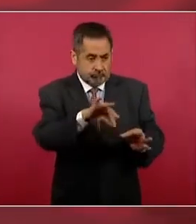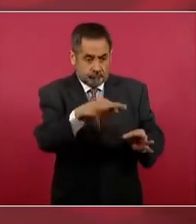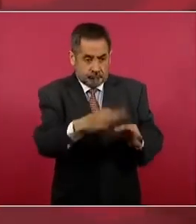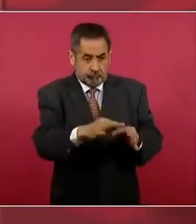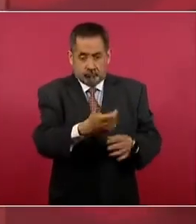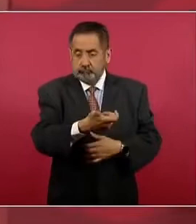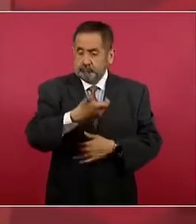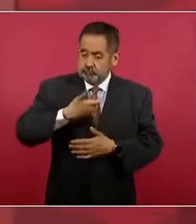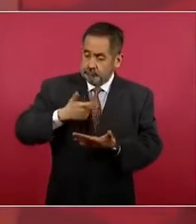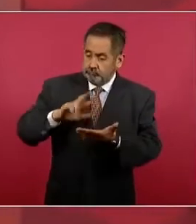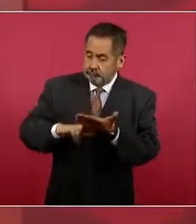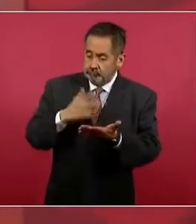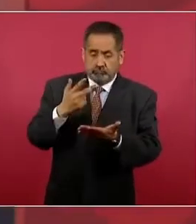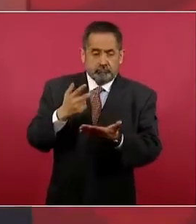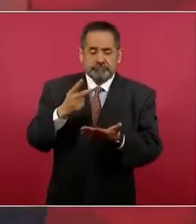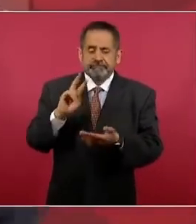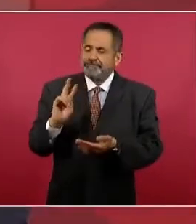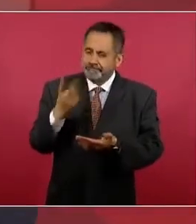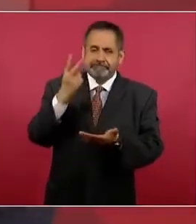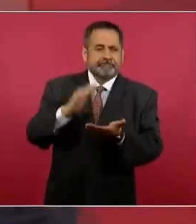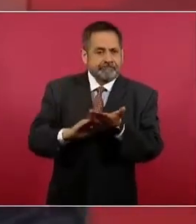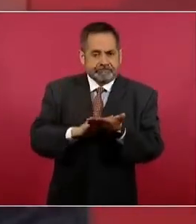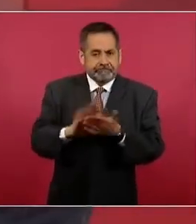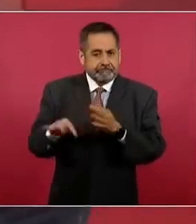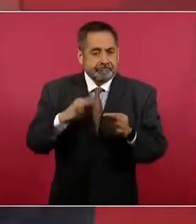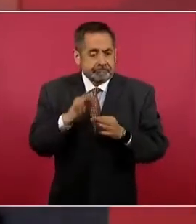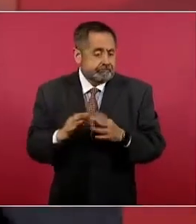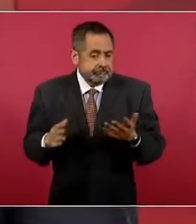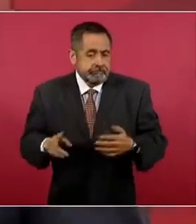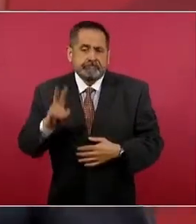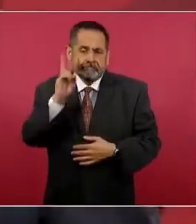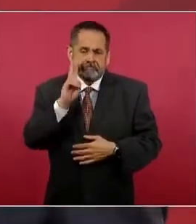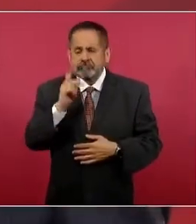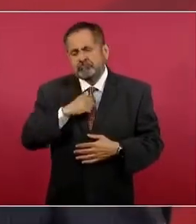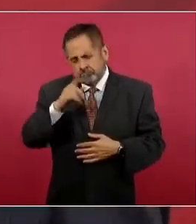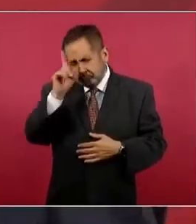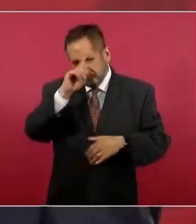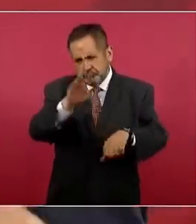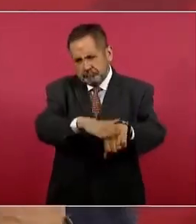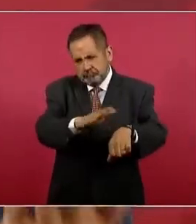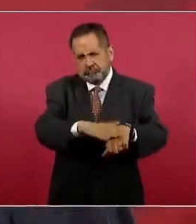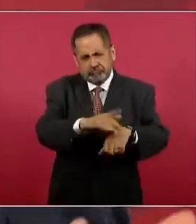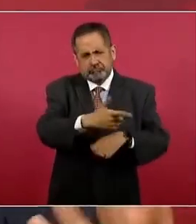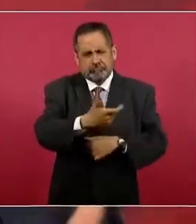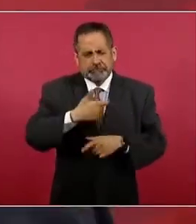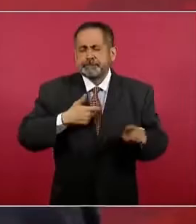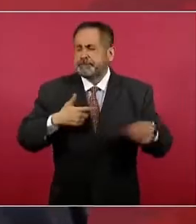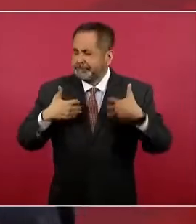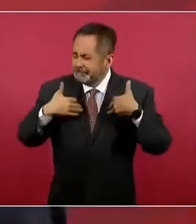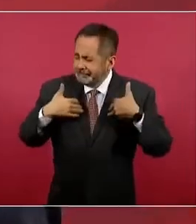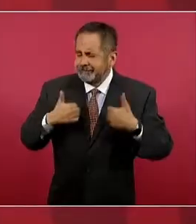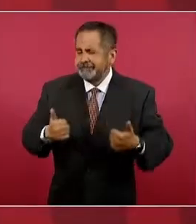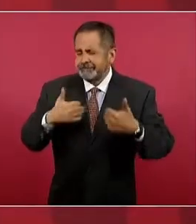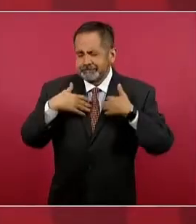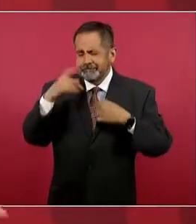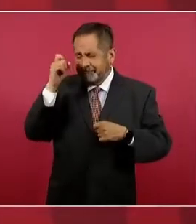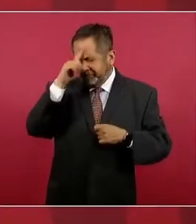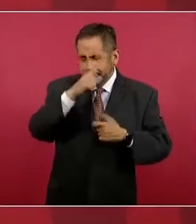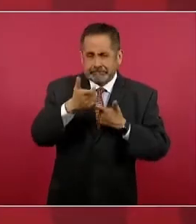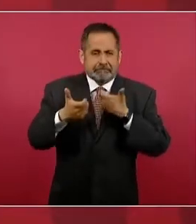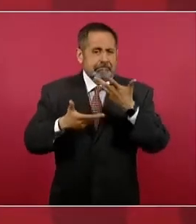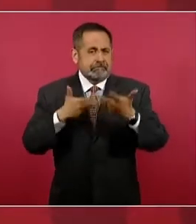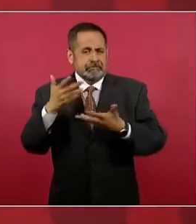o se van a emparejar. Yo los exhorto a eso. Entiendo su situación